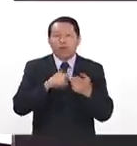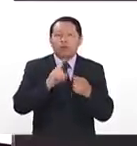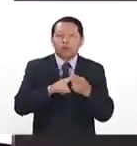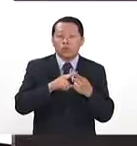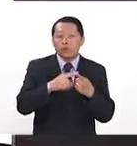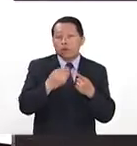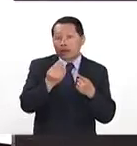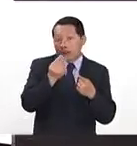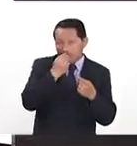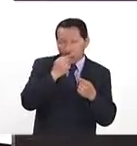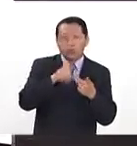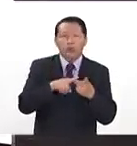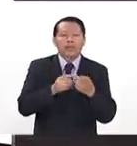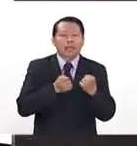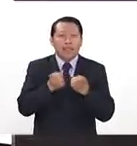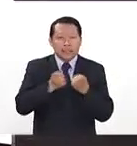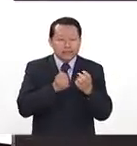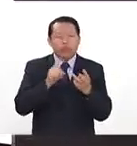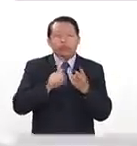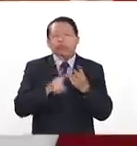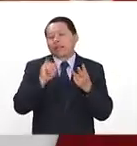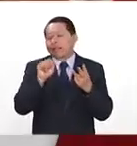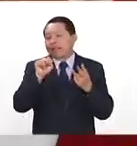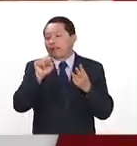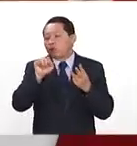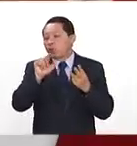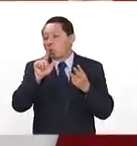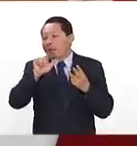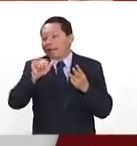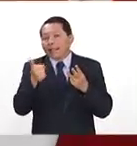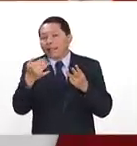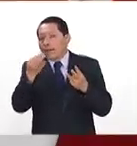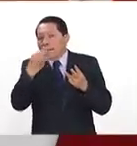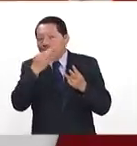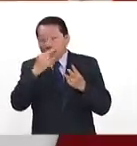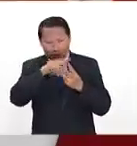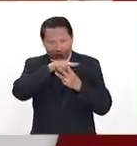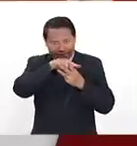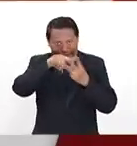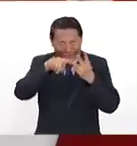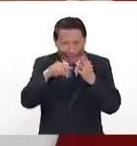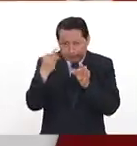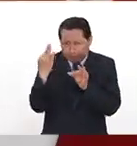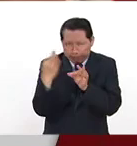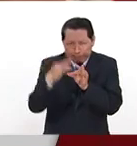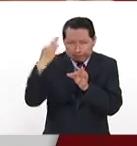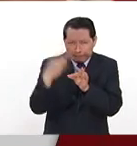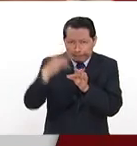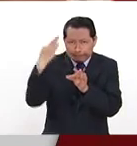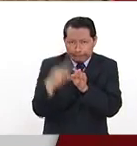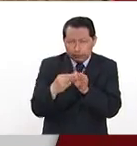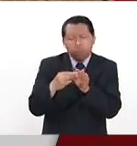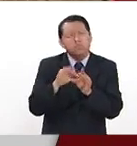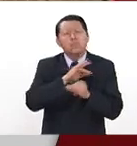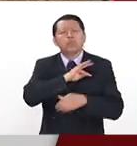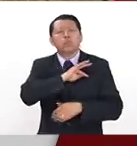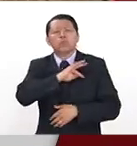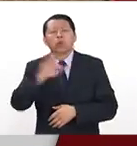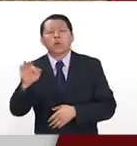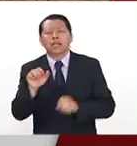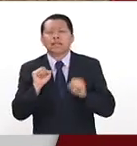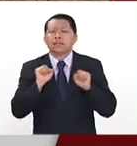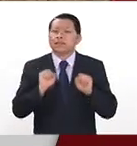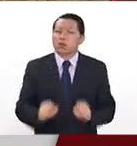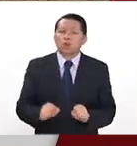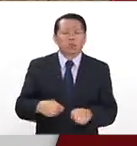alimentación, ejercicio, insulina u otros medicamentos. Si nosotros tenemos estos 3 pasos o estos 3 factores, podemos realmente garantizarle